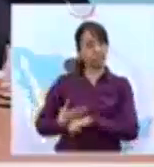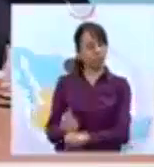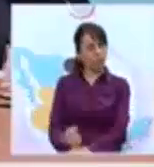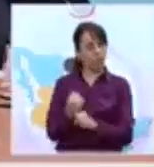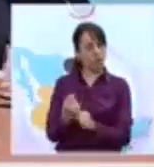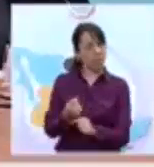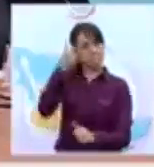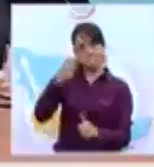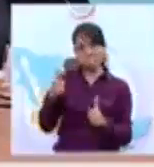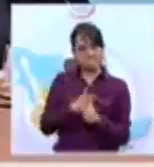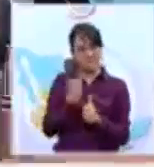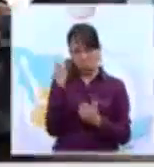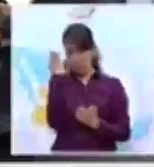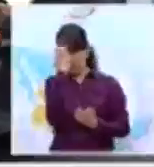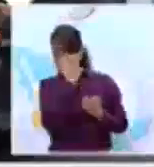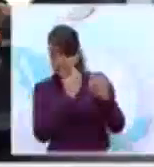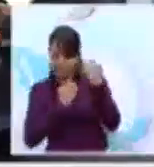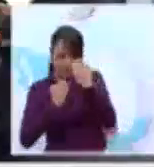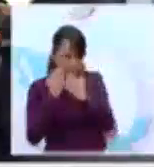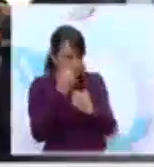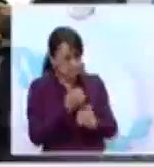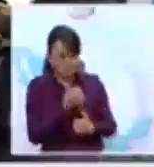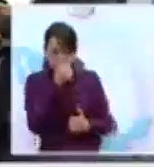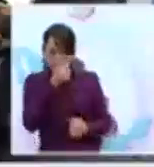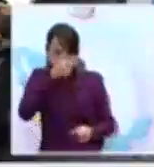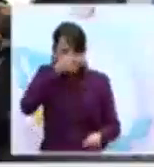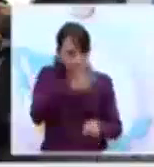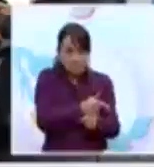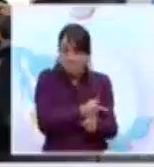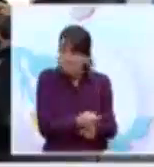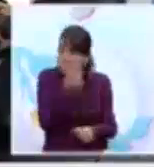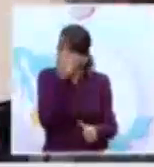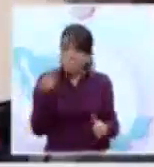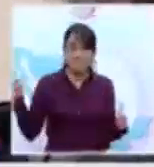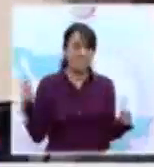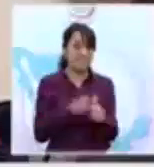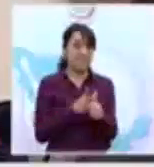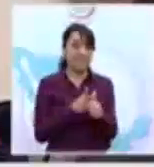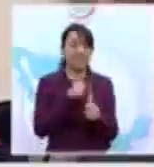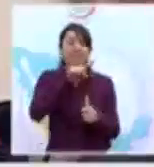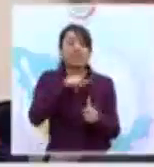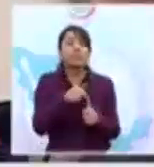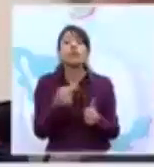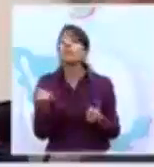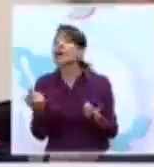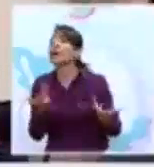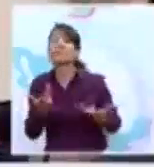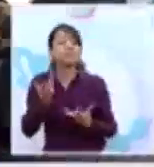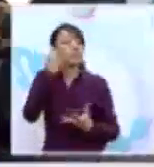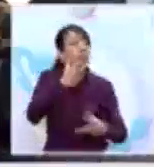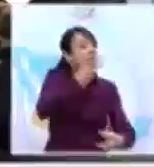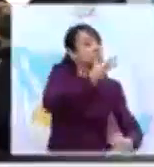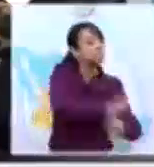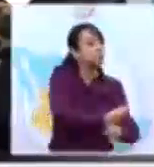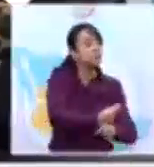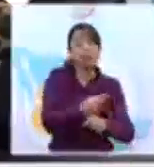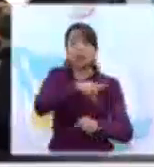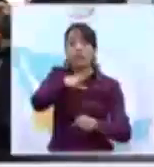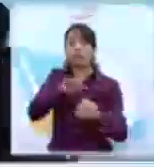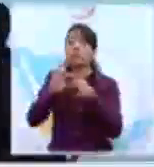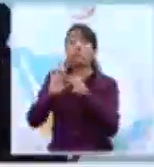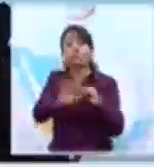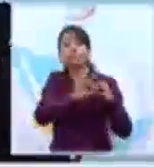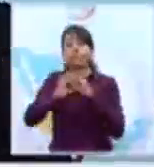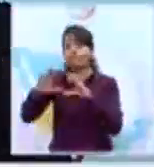diagnóstico pertinente, instrumentos pertinentes y coordinación pertinente. Gracias. Gracias, María de